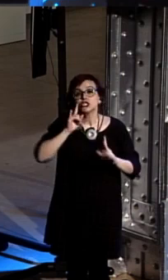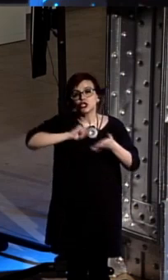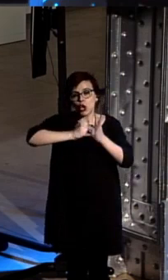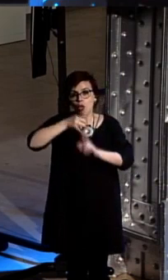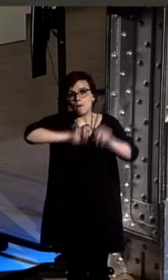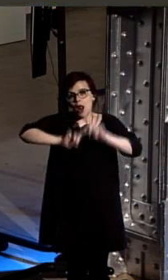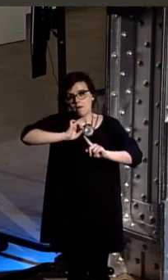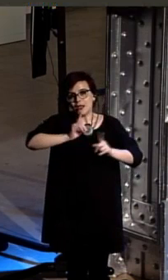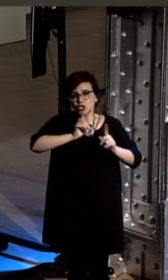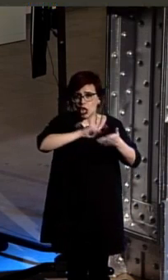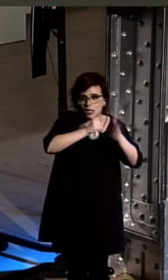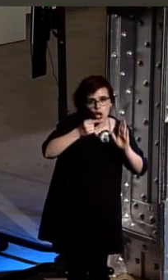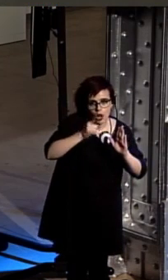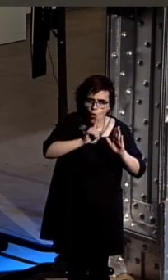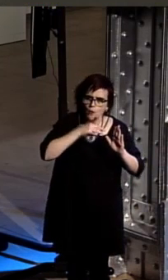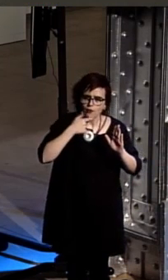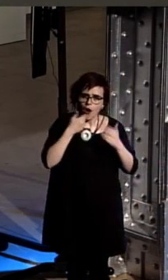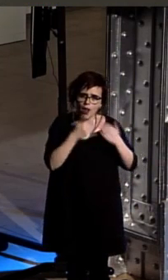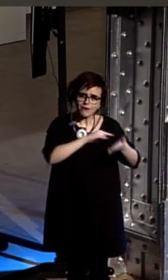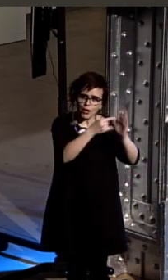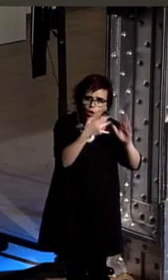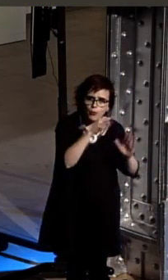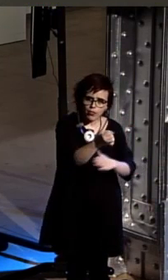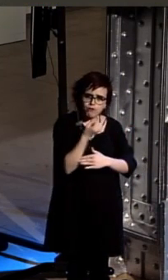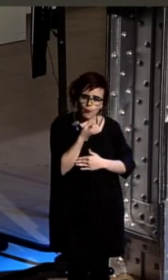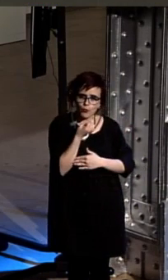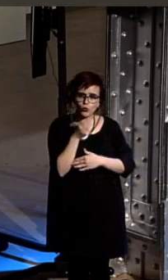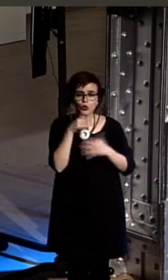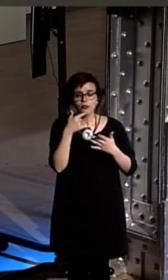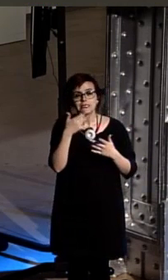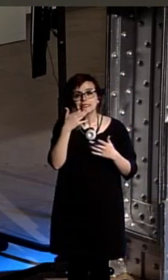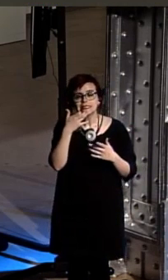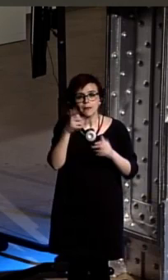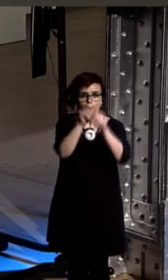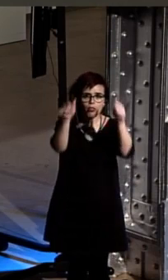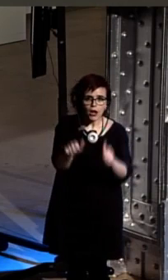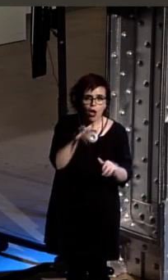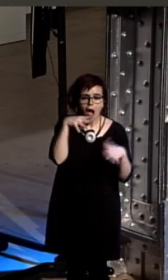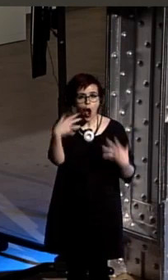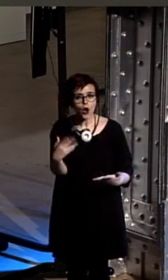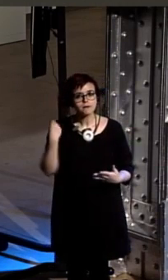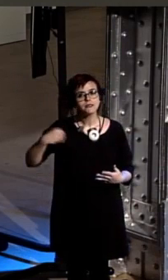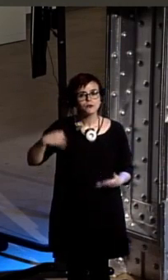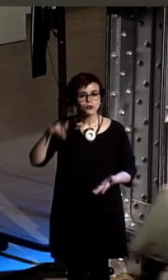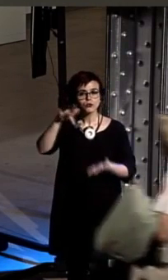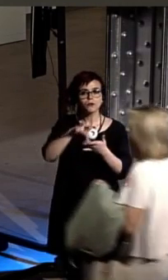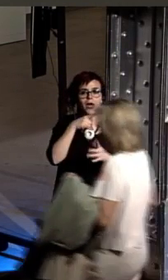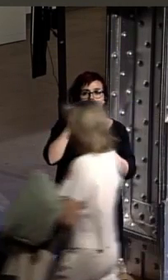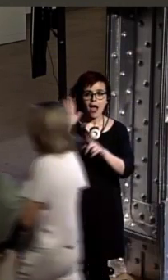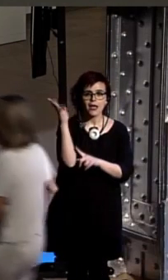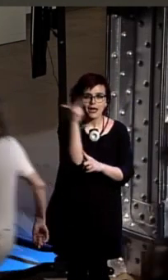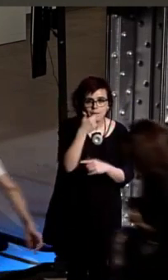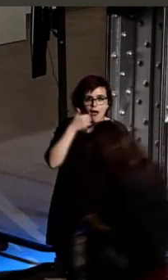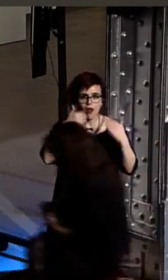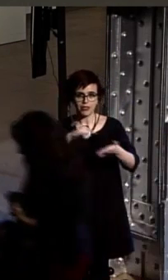los problemas, pero es sin duda parte de la solución. Y si tenemos modelos ahora mismo del clima, es gracias